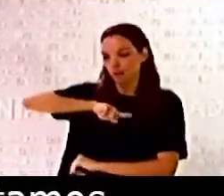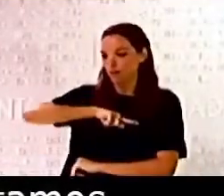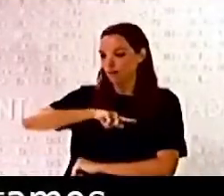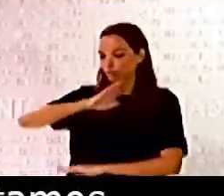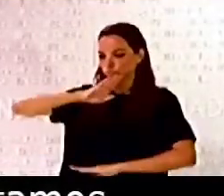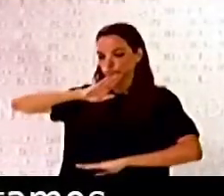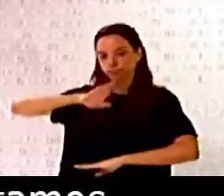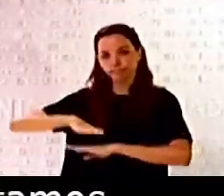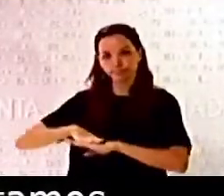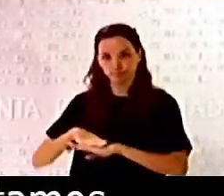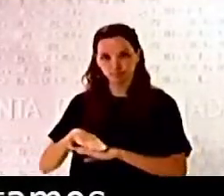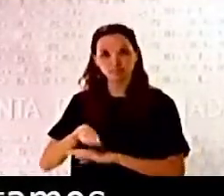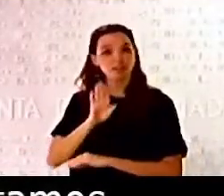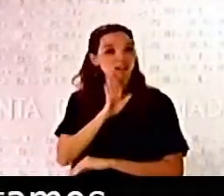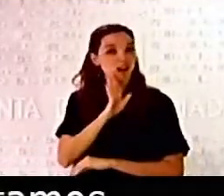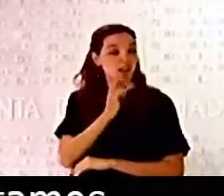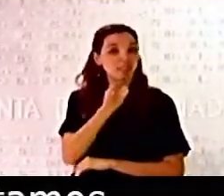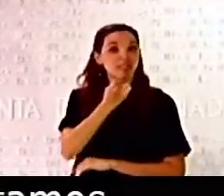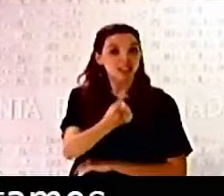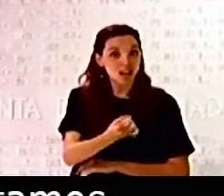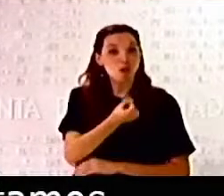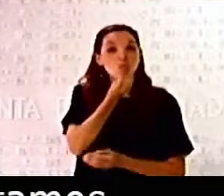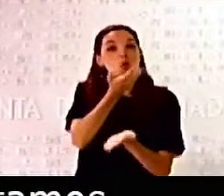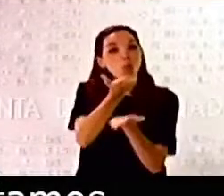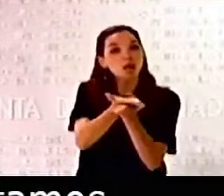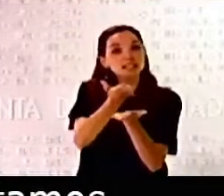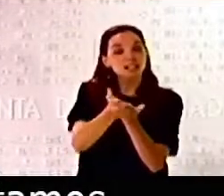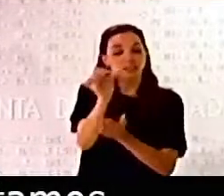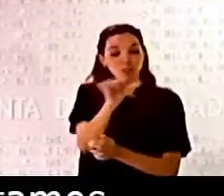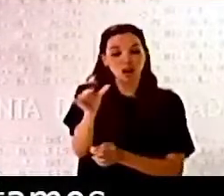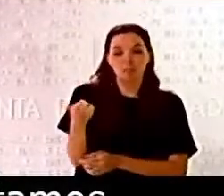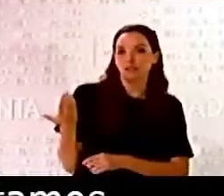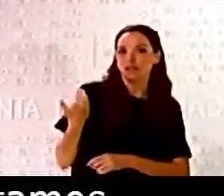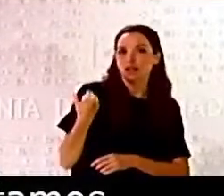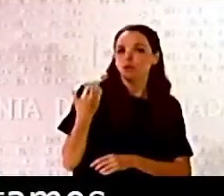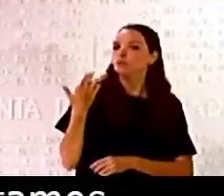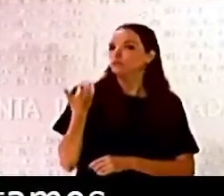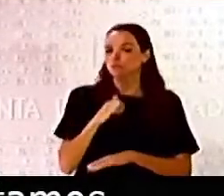lo que les comenté y con lo que les propuse la semana pasada.